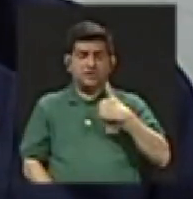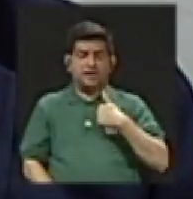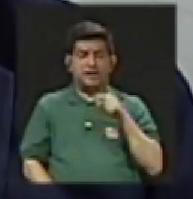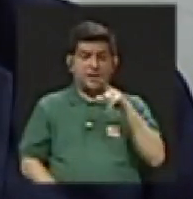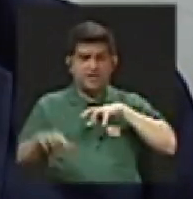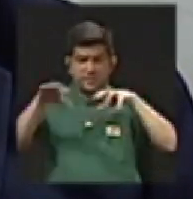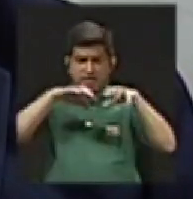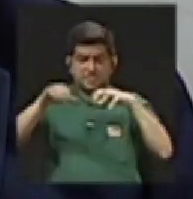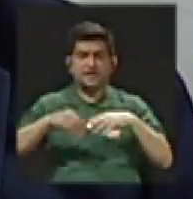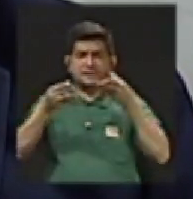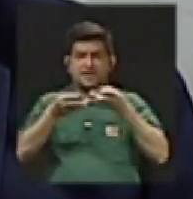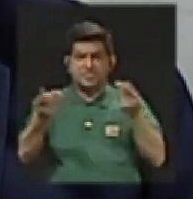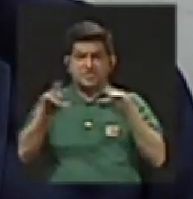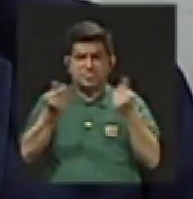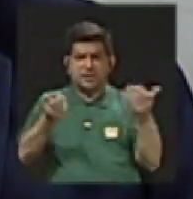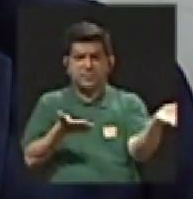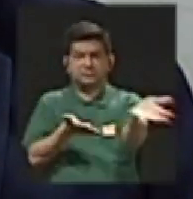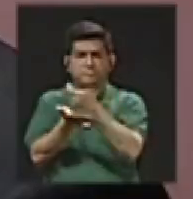esas actividades productivas.